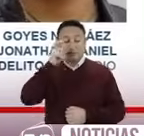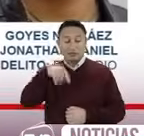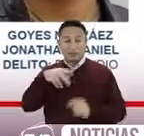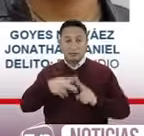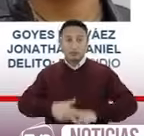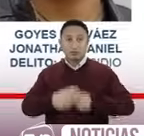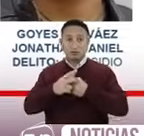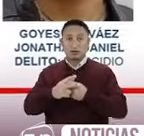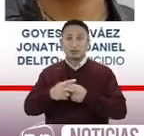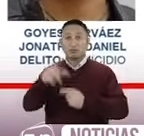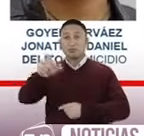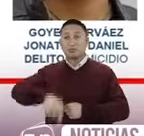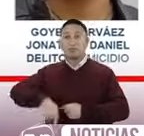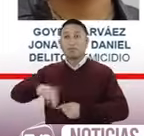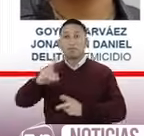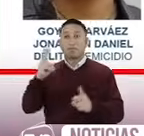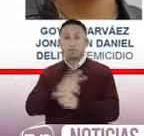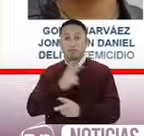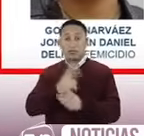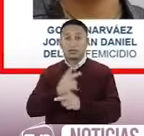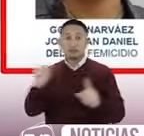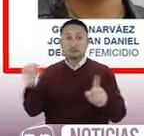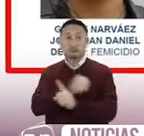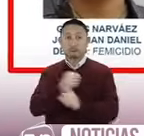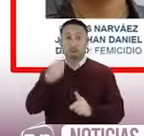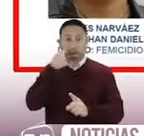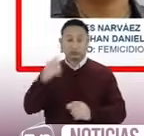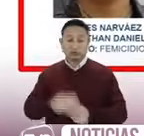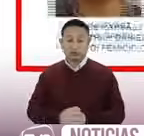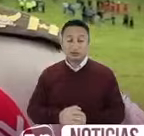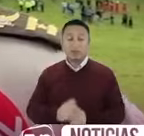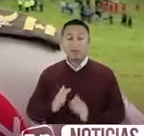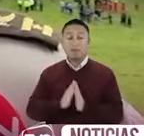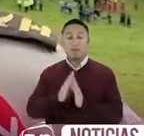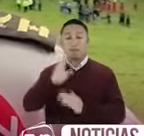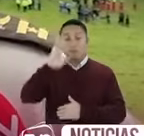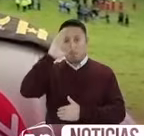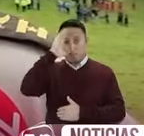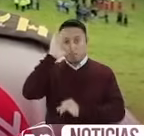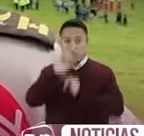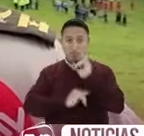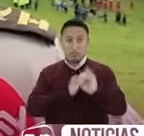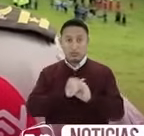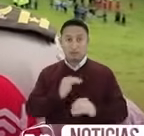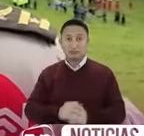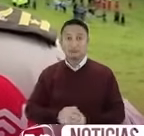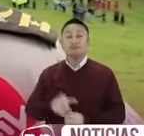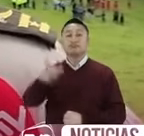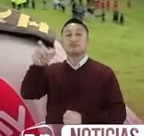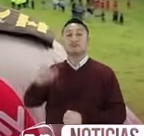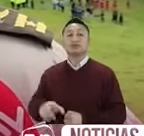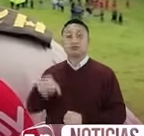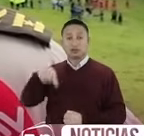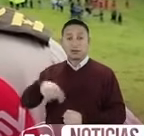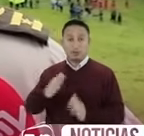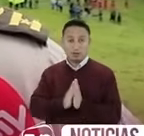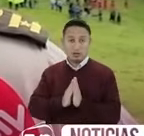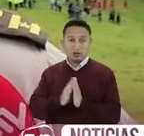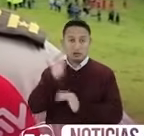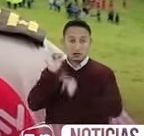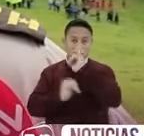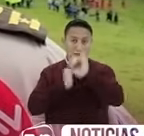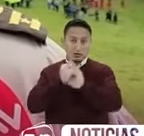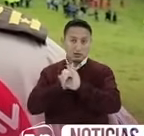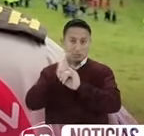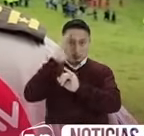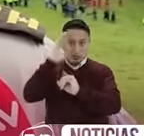más buscados por violencia de género bajo difusión roja. El presunto responsable ya tiene difusión roja. De Interpol también ya